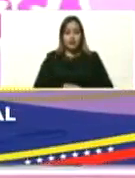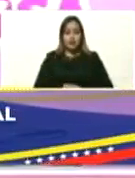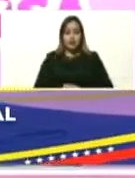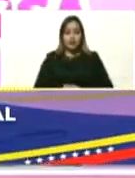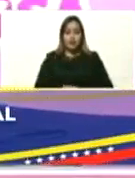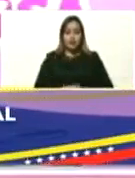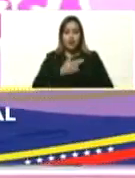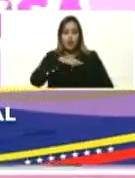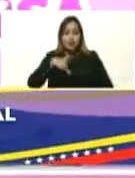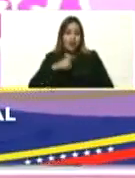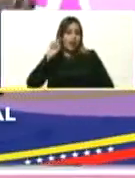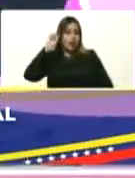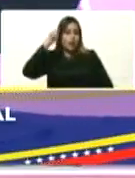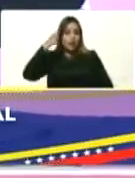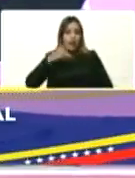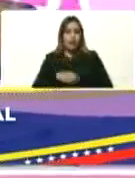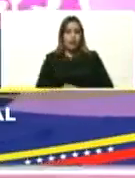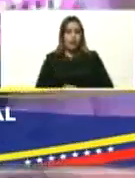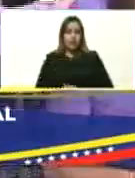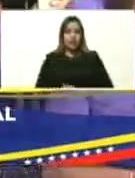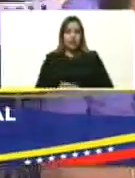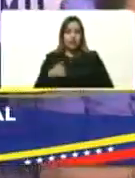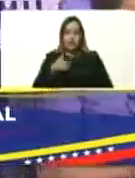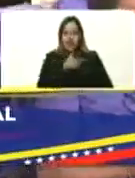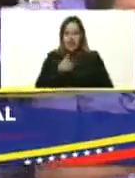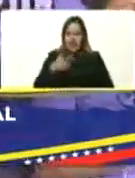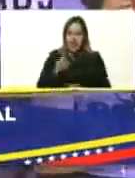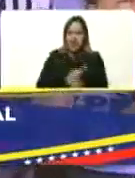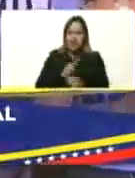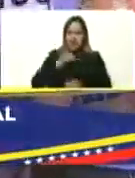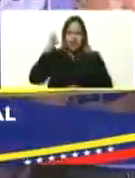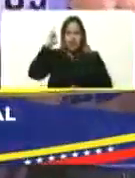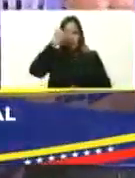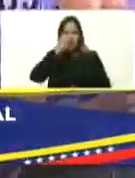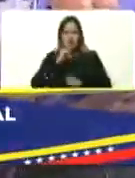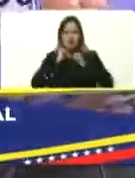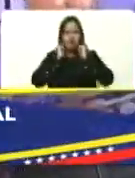estamos recordando, mis queridas hermanas de Yaracuy,